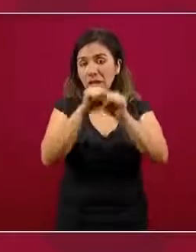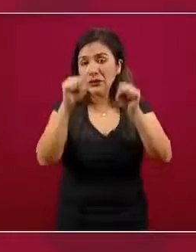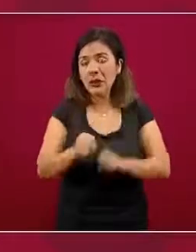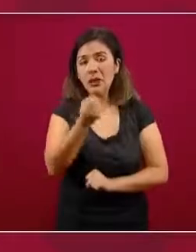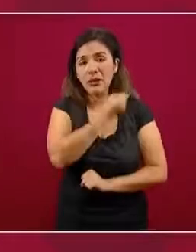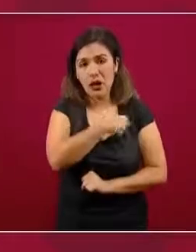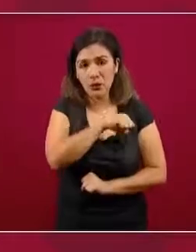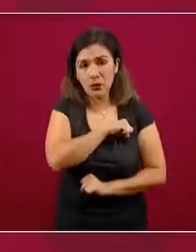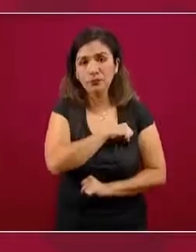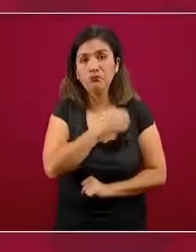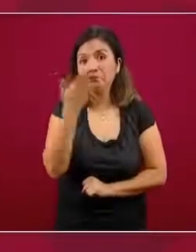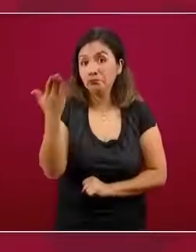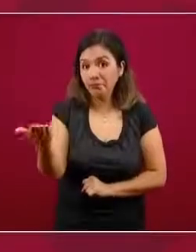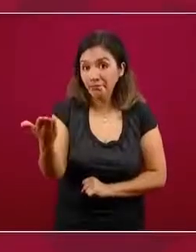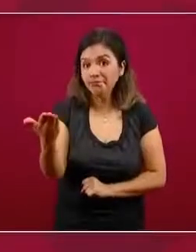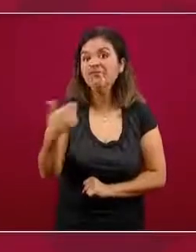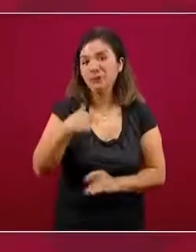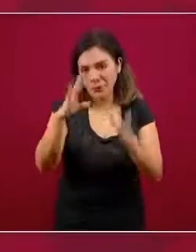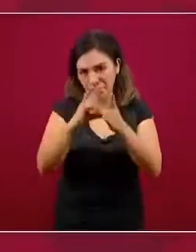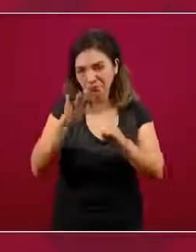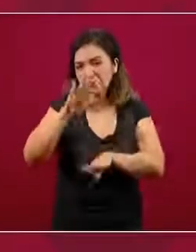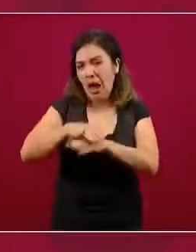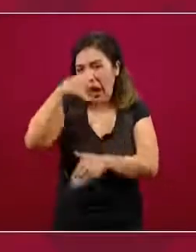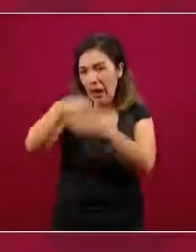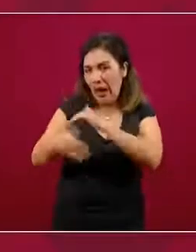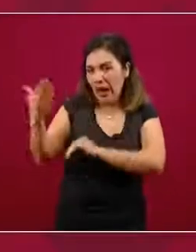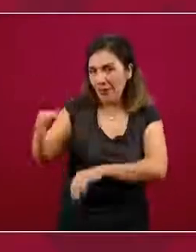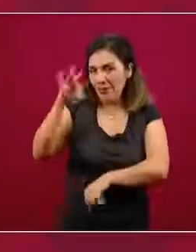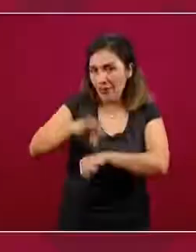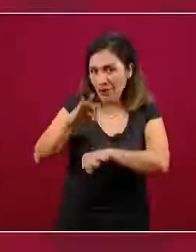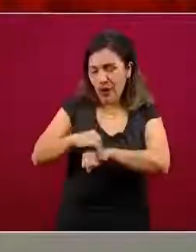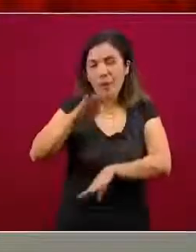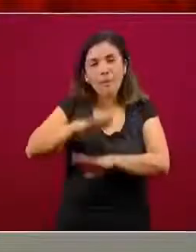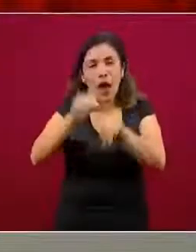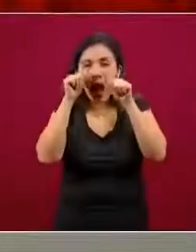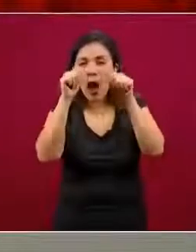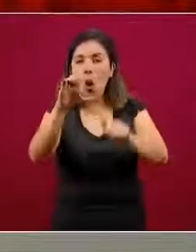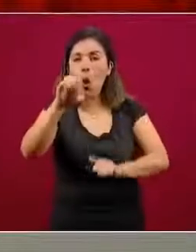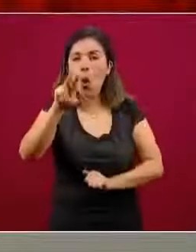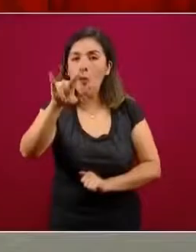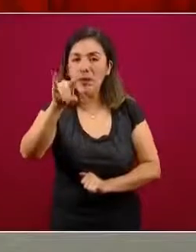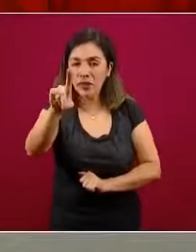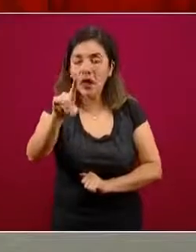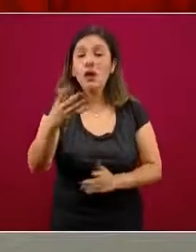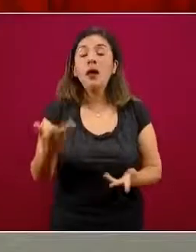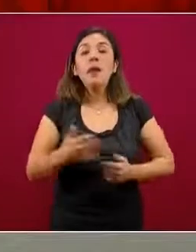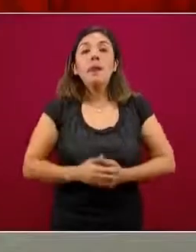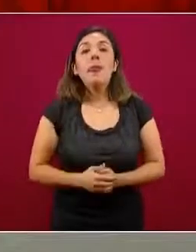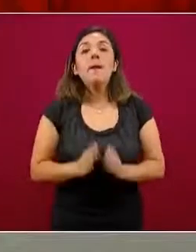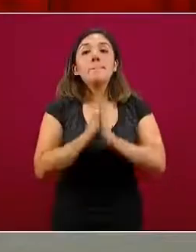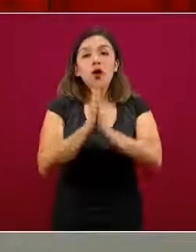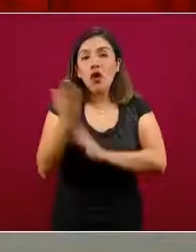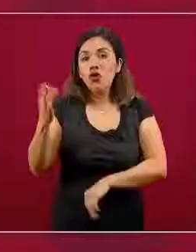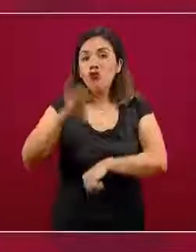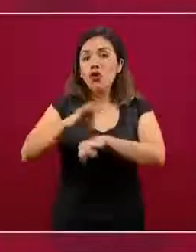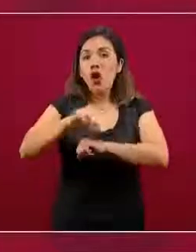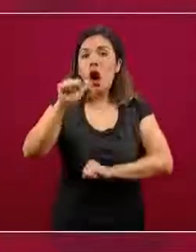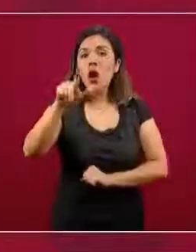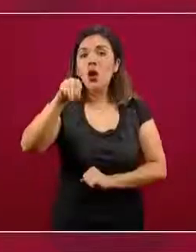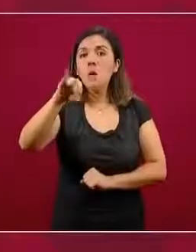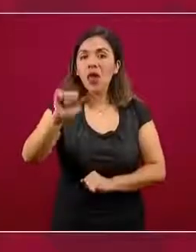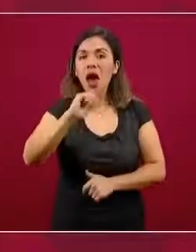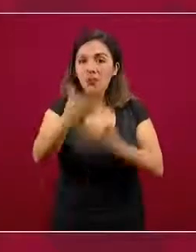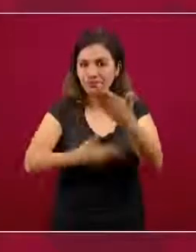salud. Entonces, pero bueno, ya lo explicará la doctora Gisela, enfocados a COVID, y le pido al doctor Salomía si puede